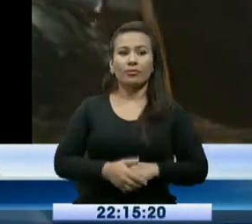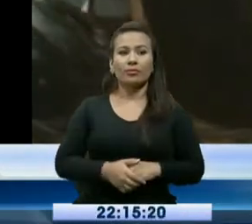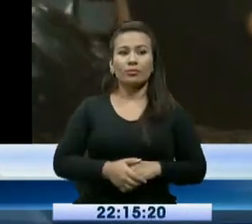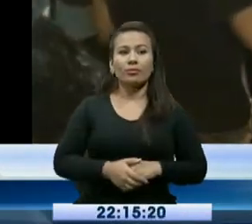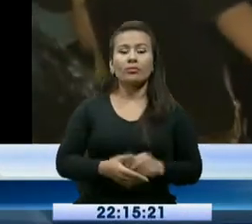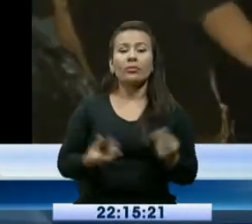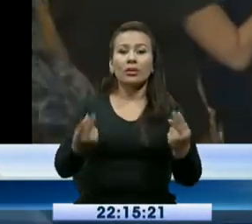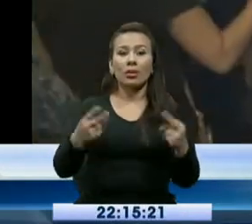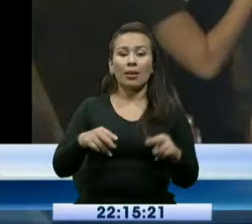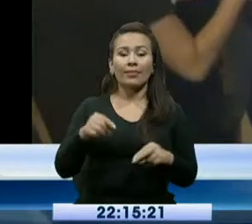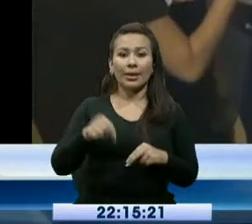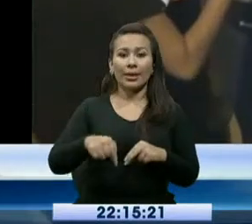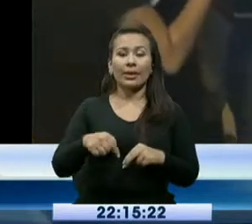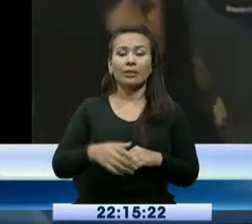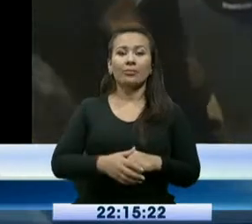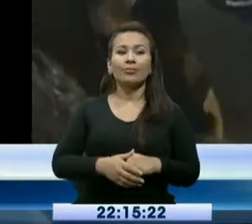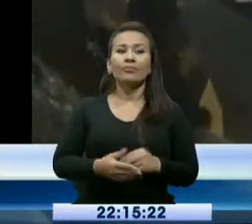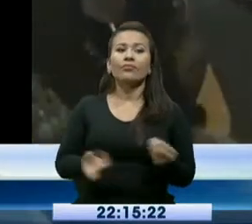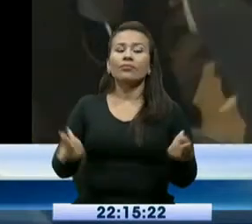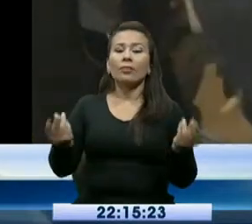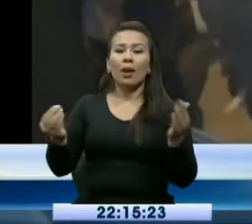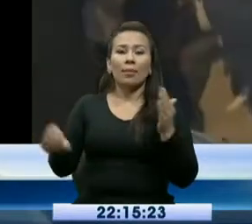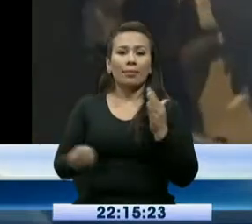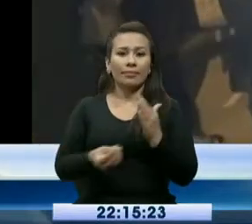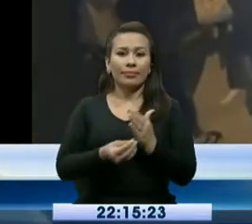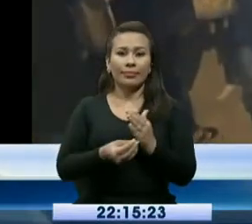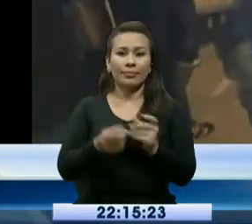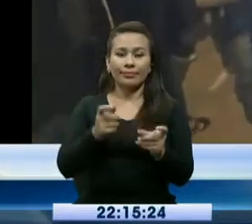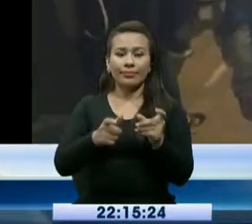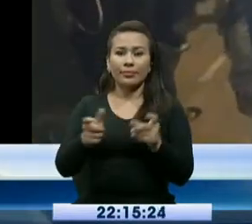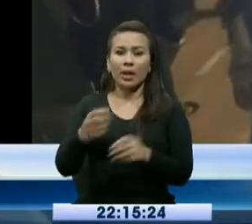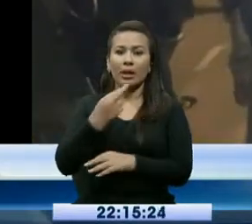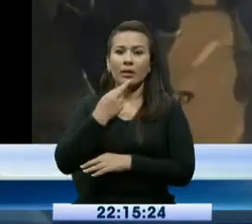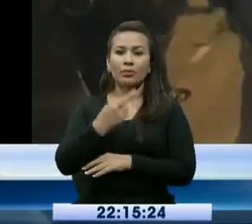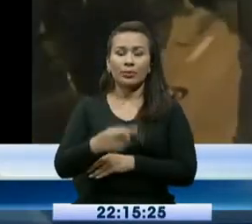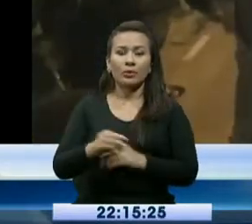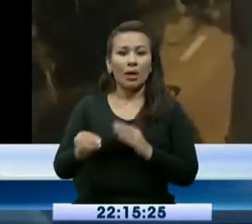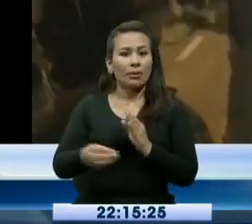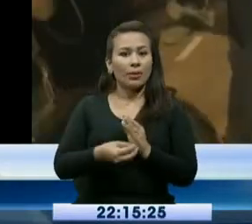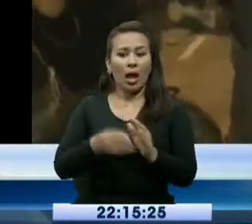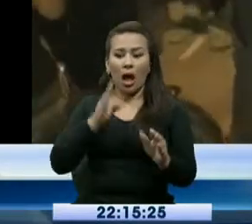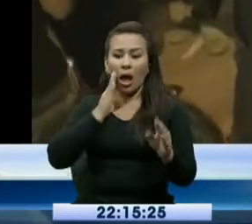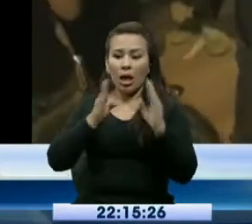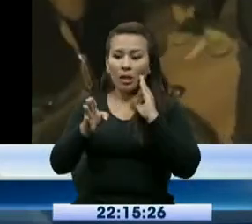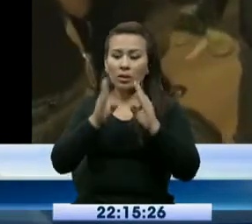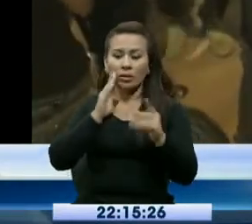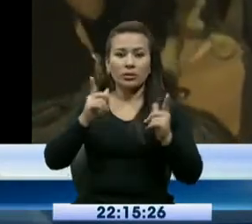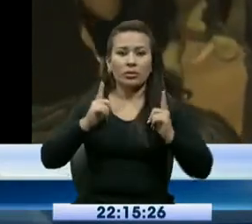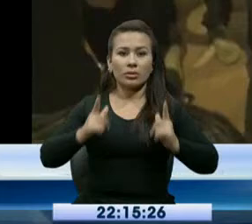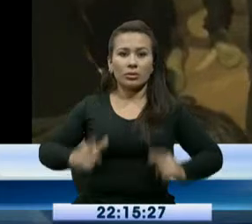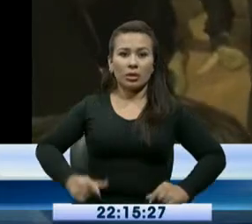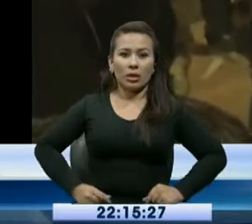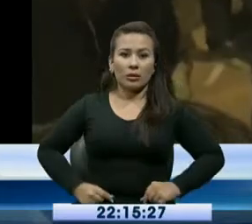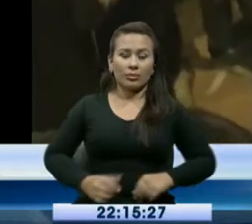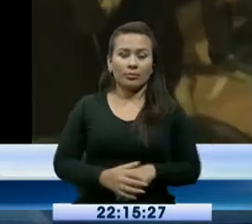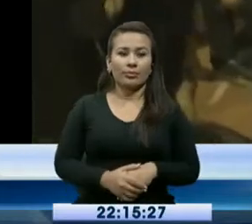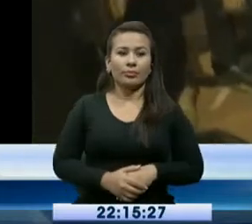afortunadamente, se han sumado otros organismos y otras instituciones de primera respuesta, de socorro, de atención, de salud, y